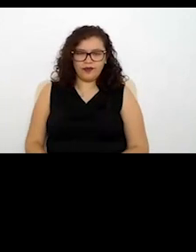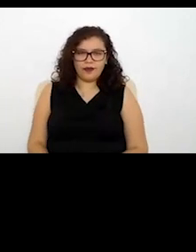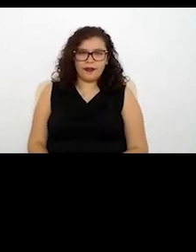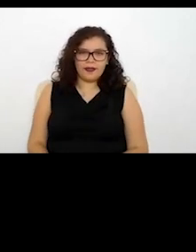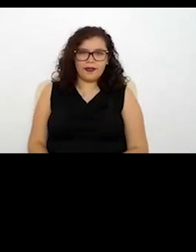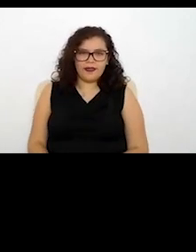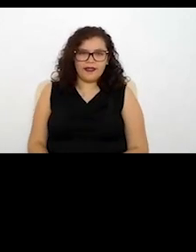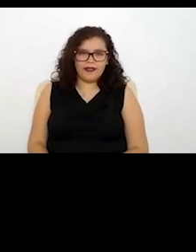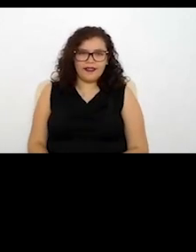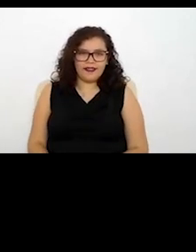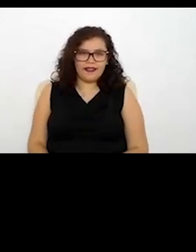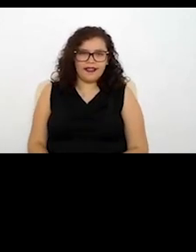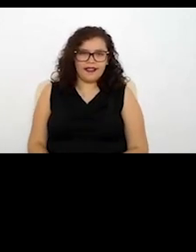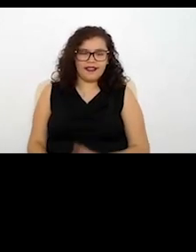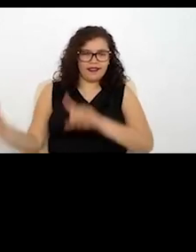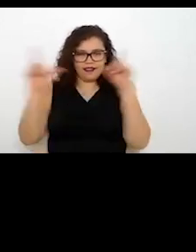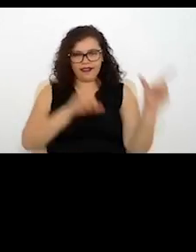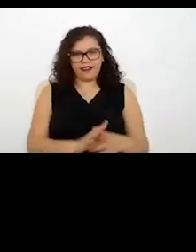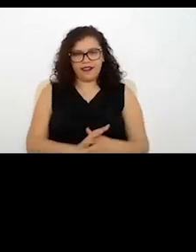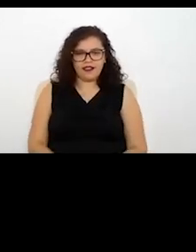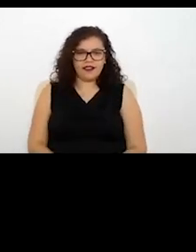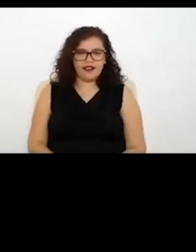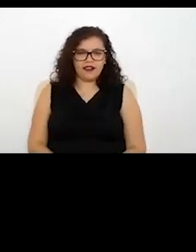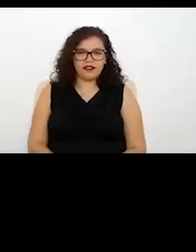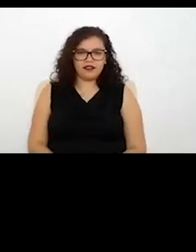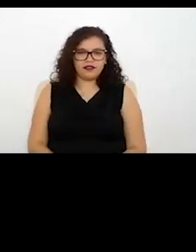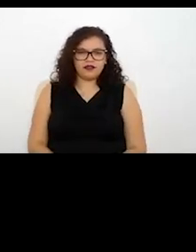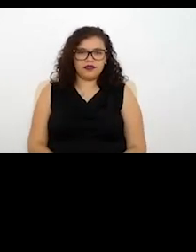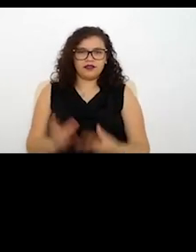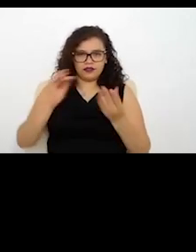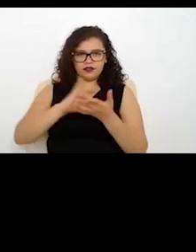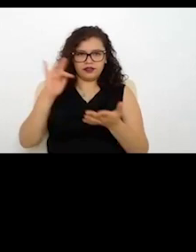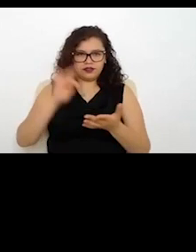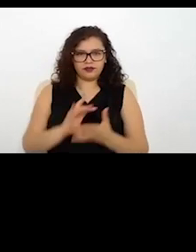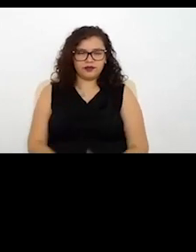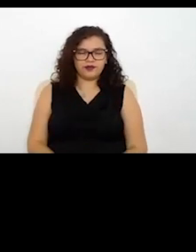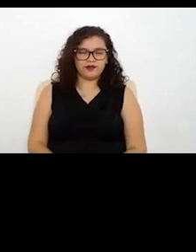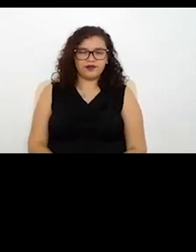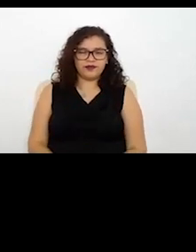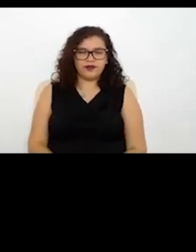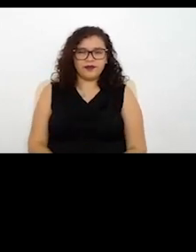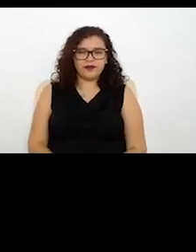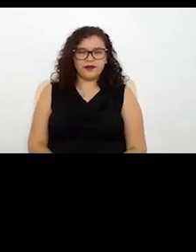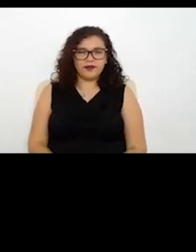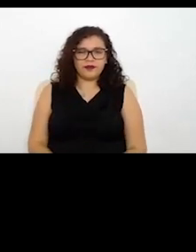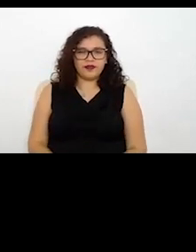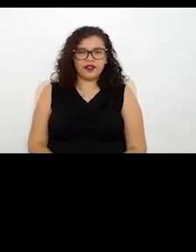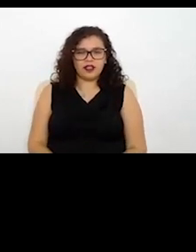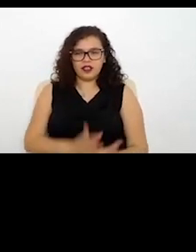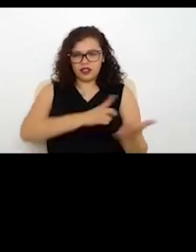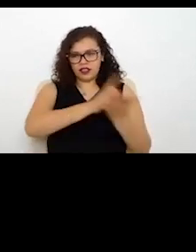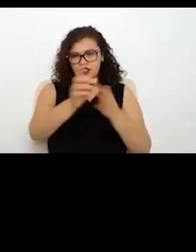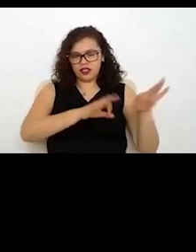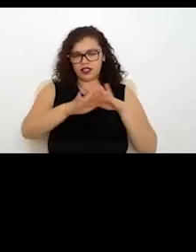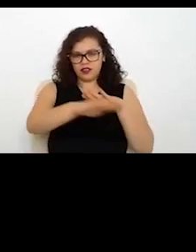¿Podrías cambiar la diapositiva, Carolina? Muchas gracias. Y ahora vamos a empezar con los derechos laborales mínimos, que